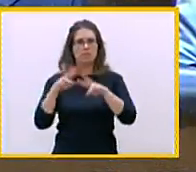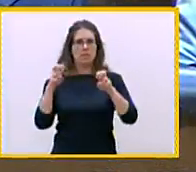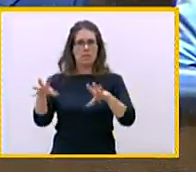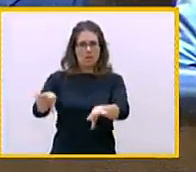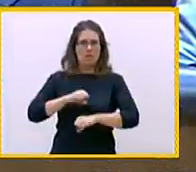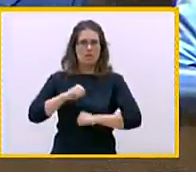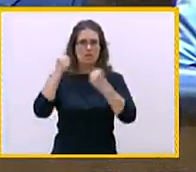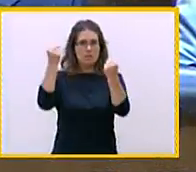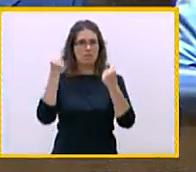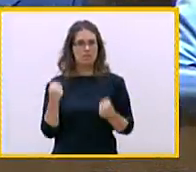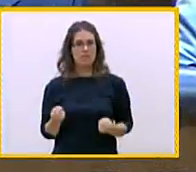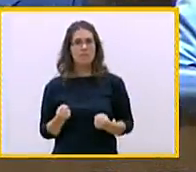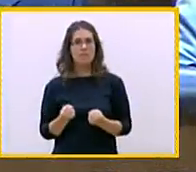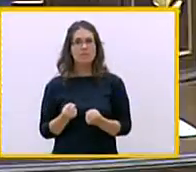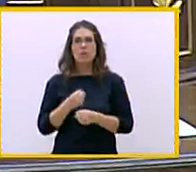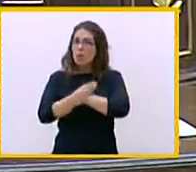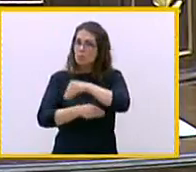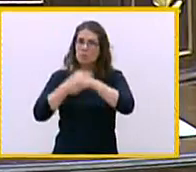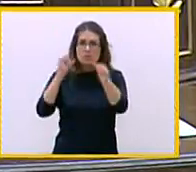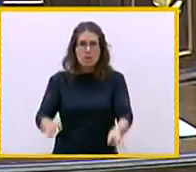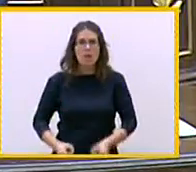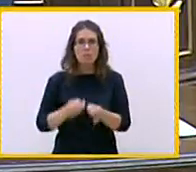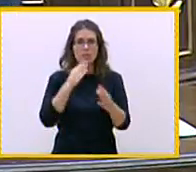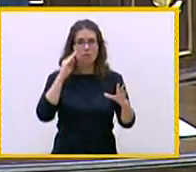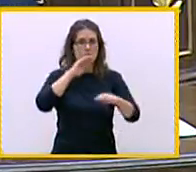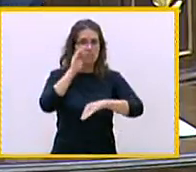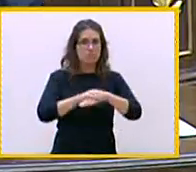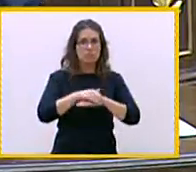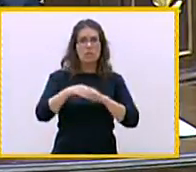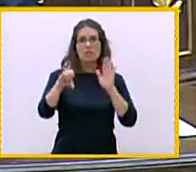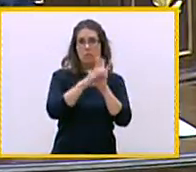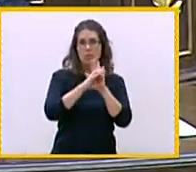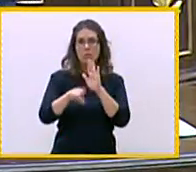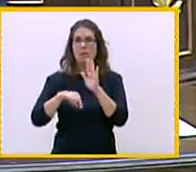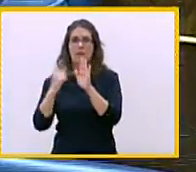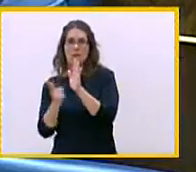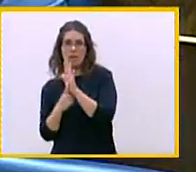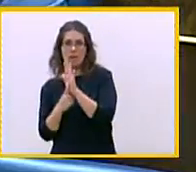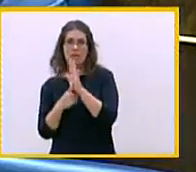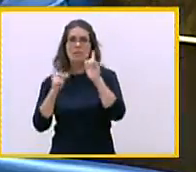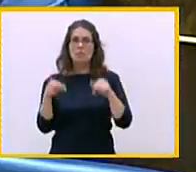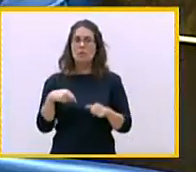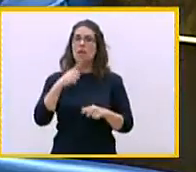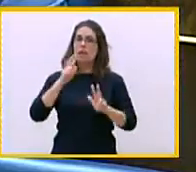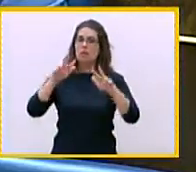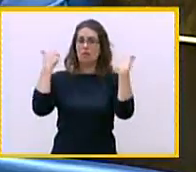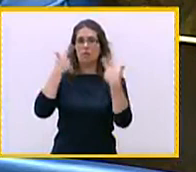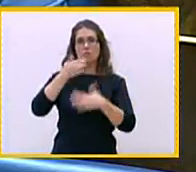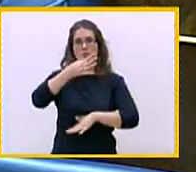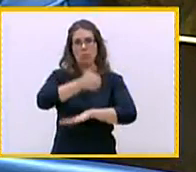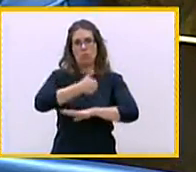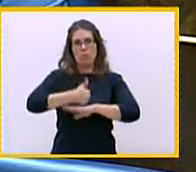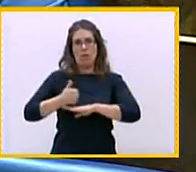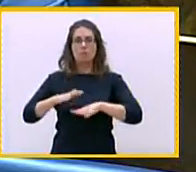con la Constitución y las leyes y con las respectivas decisiones de los tribunales en aplicación de